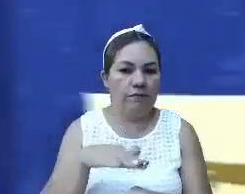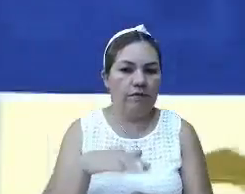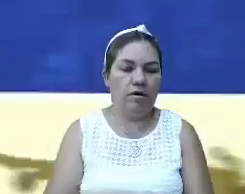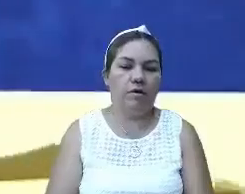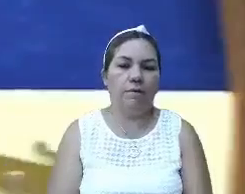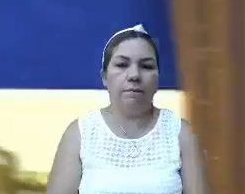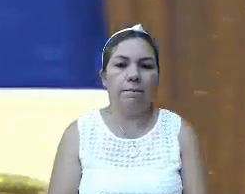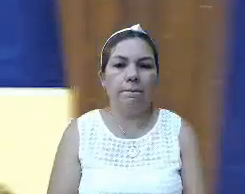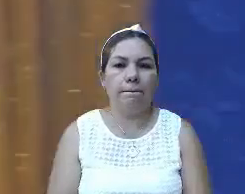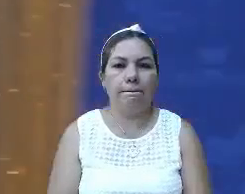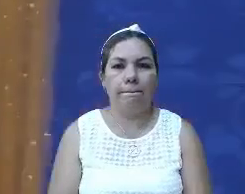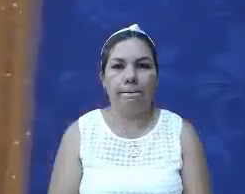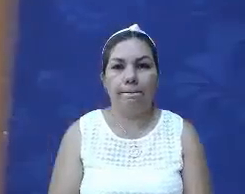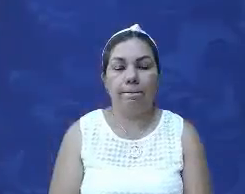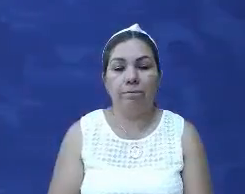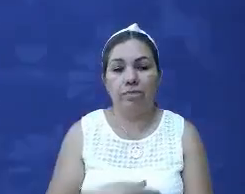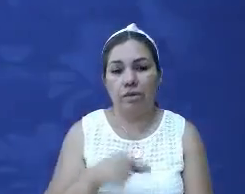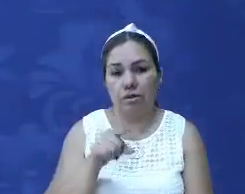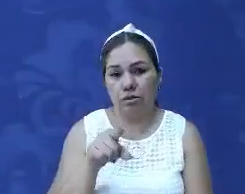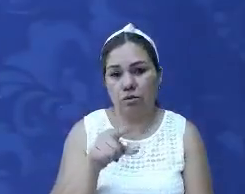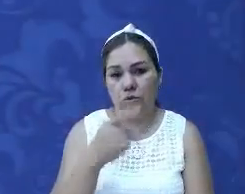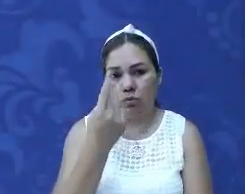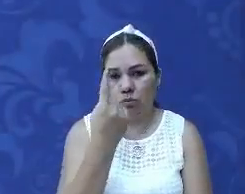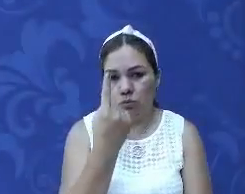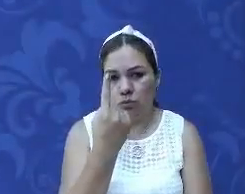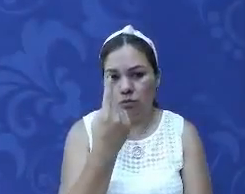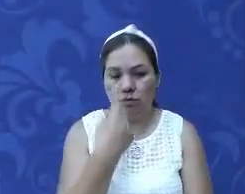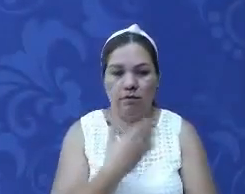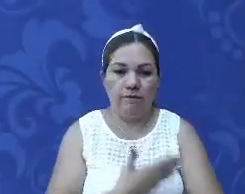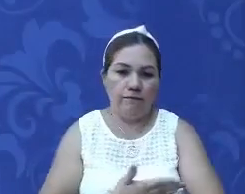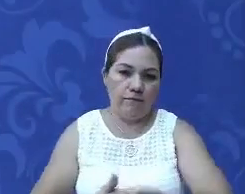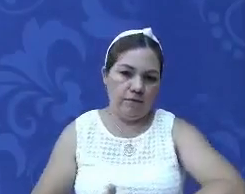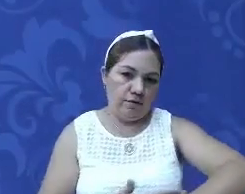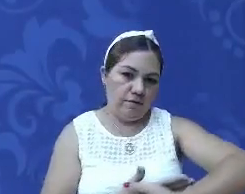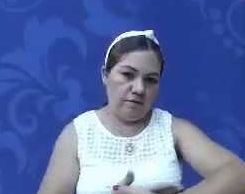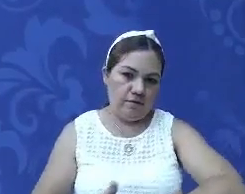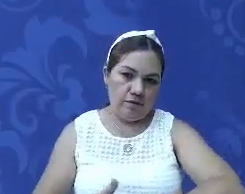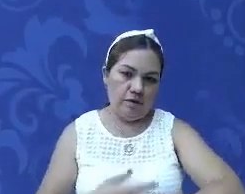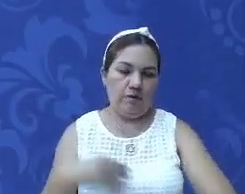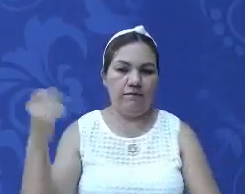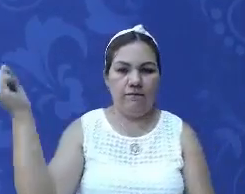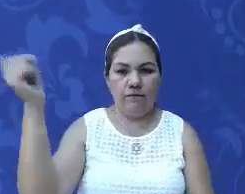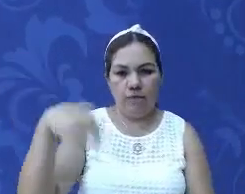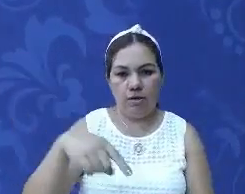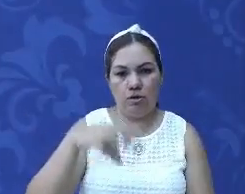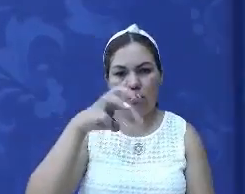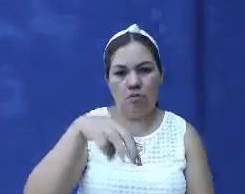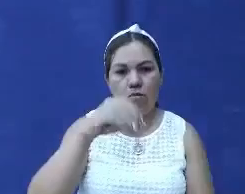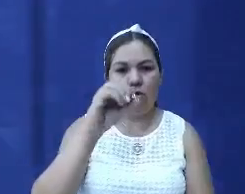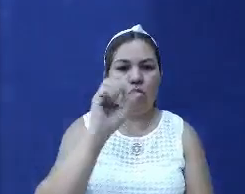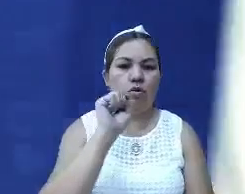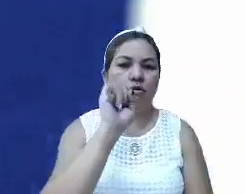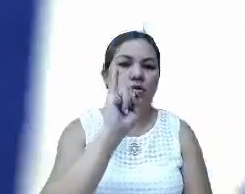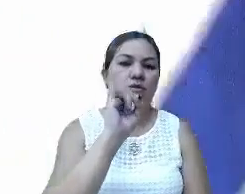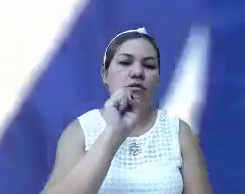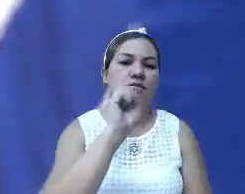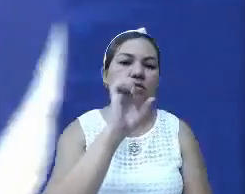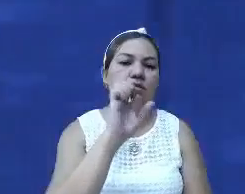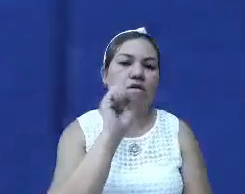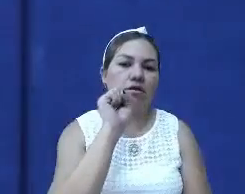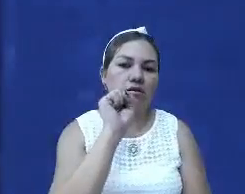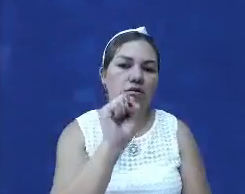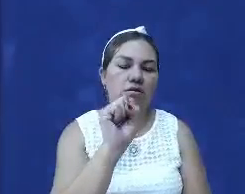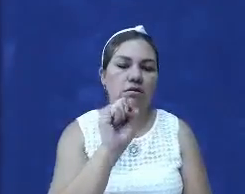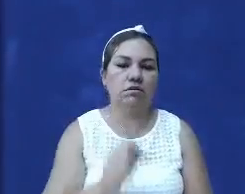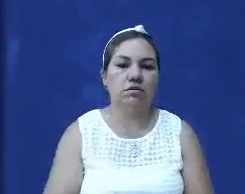para que no se multiplique. Y entre esos bebés vino Moisés Conoce usted la historia, ¿verdad? Diga conmigo: